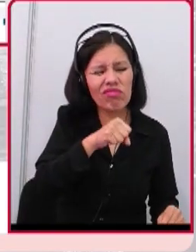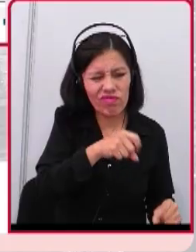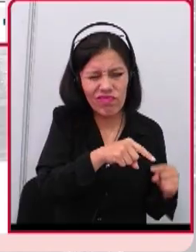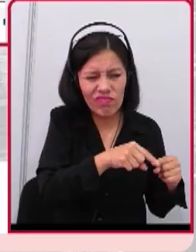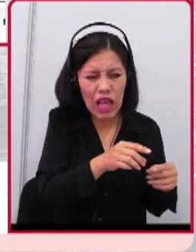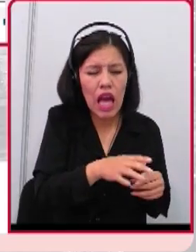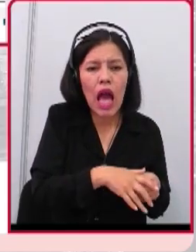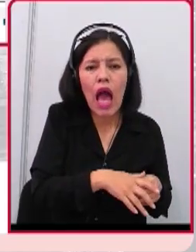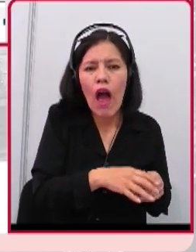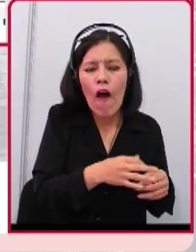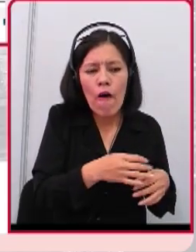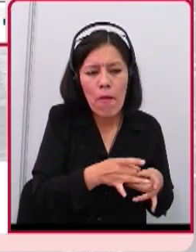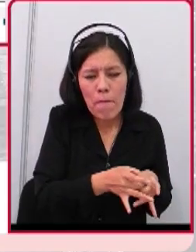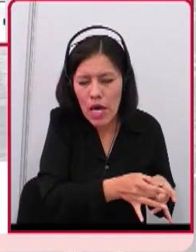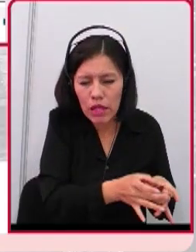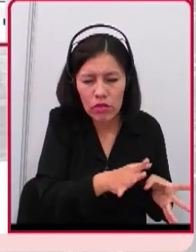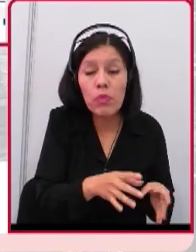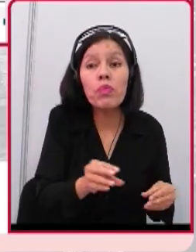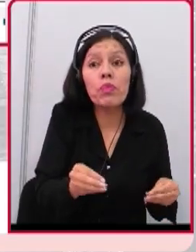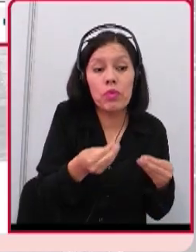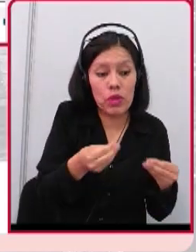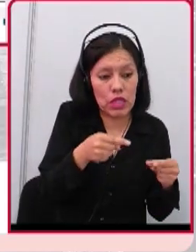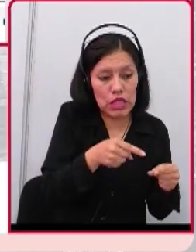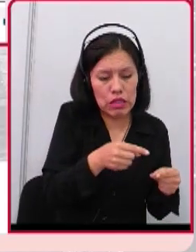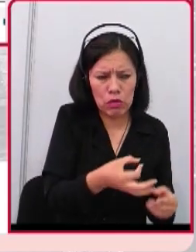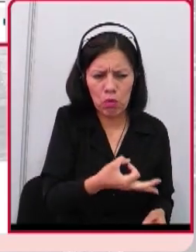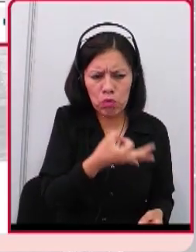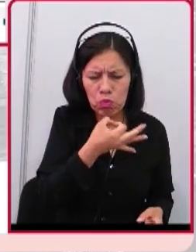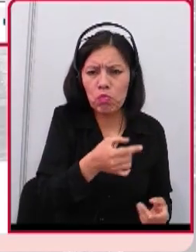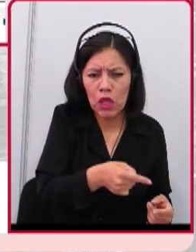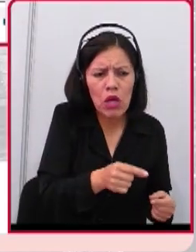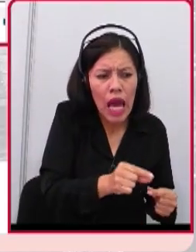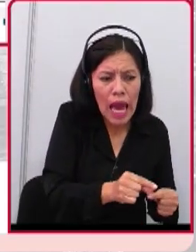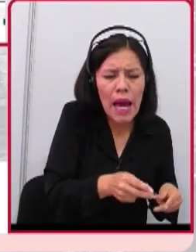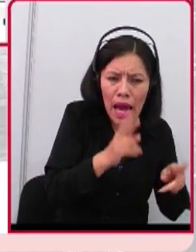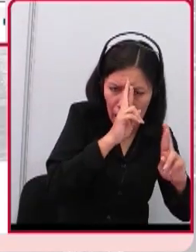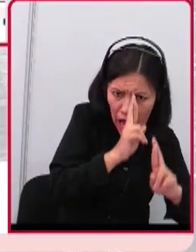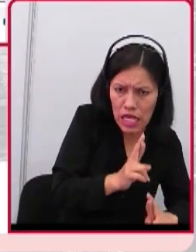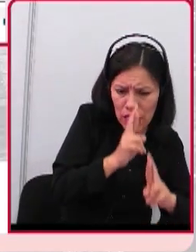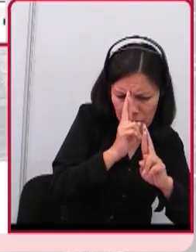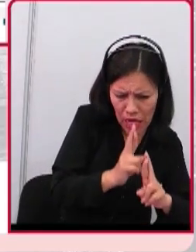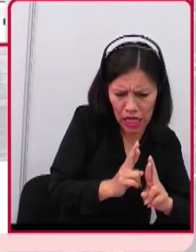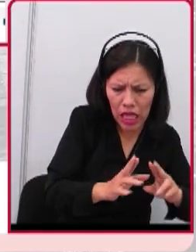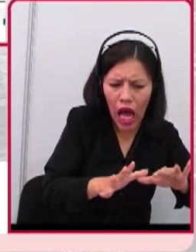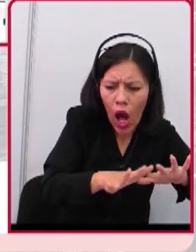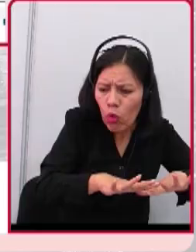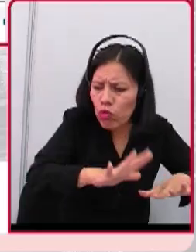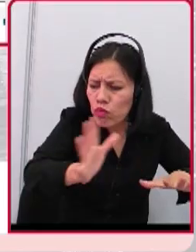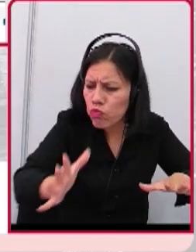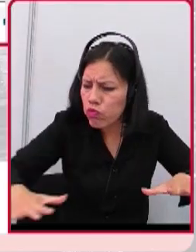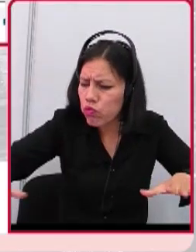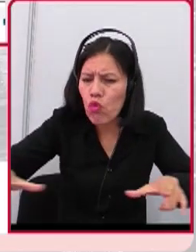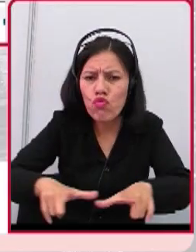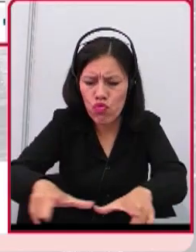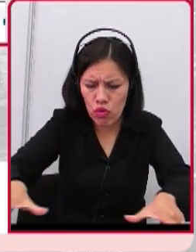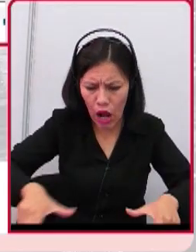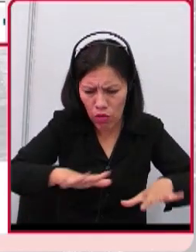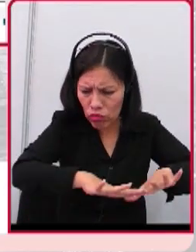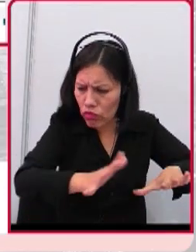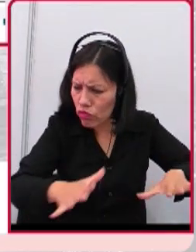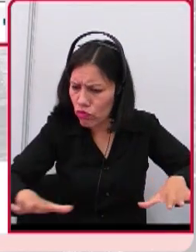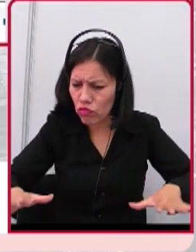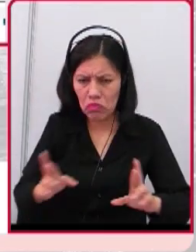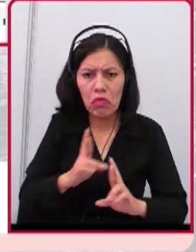¿Por qué? Porque me conviene eficiencia, me respeta estructuras espaciales. Si ustedes pueden ver en la parte de